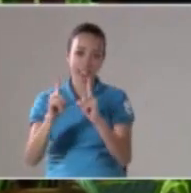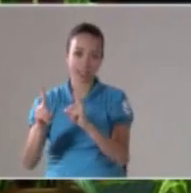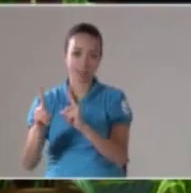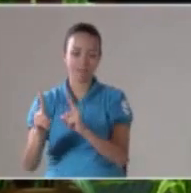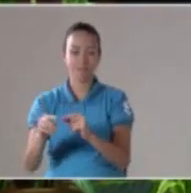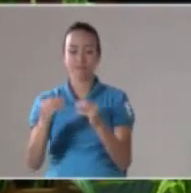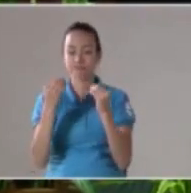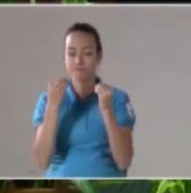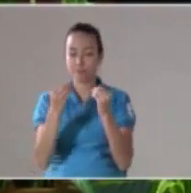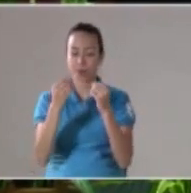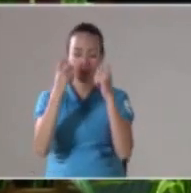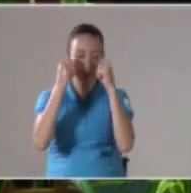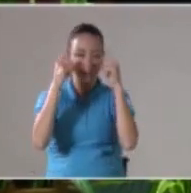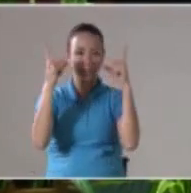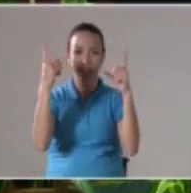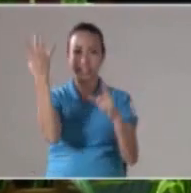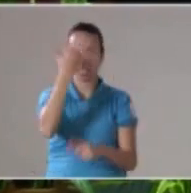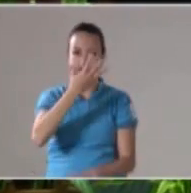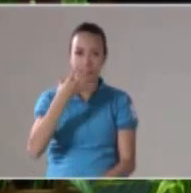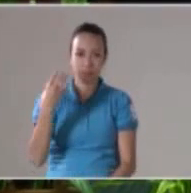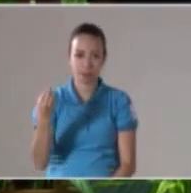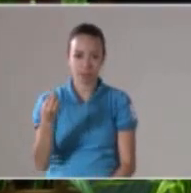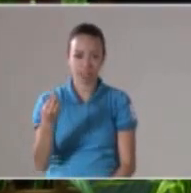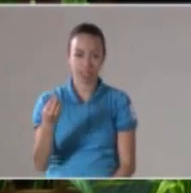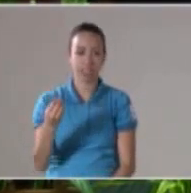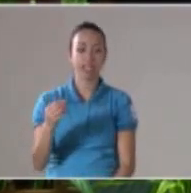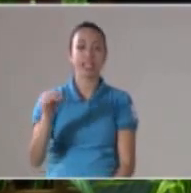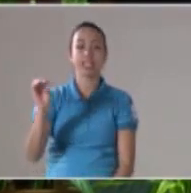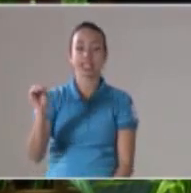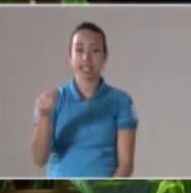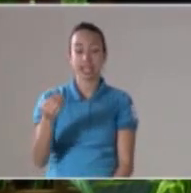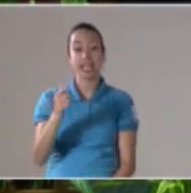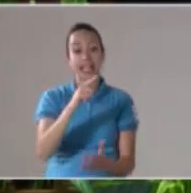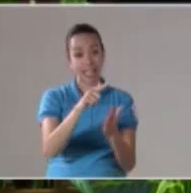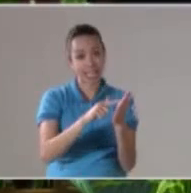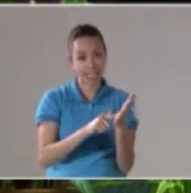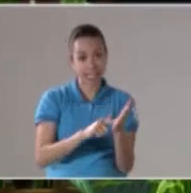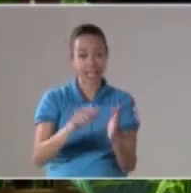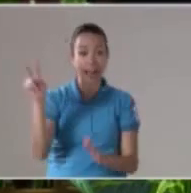preciosa, que también ya la leí el viernes, pero que quisiera ampliarla.